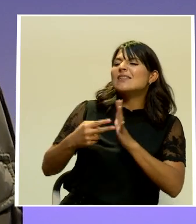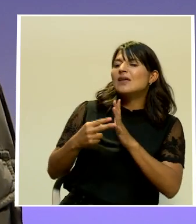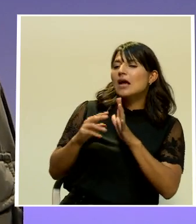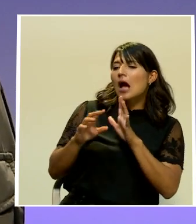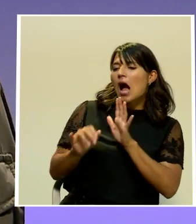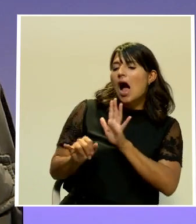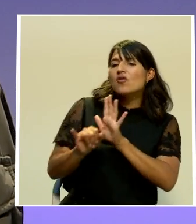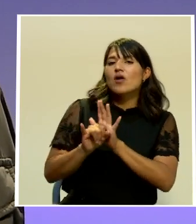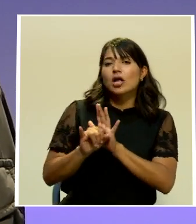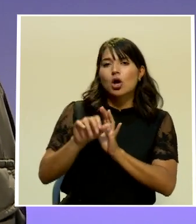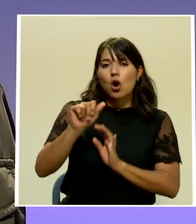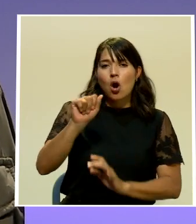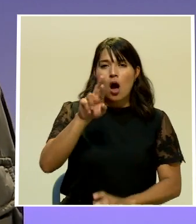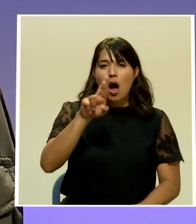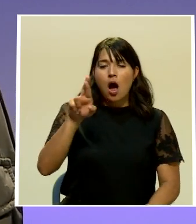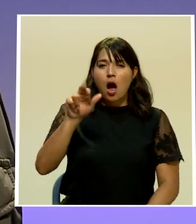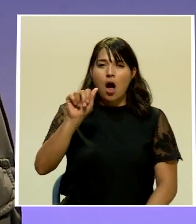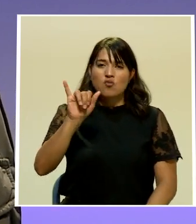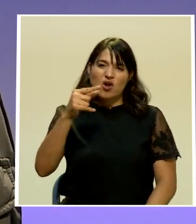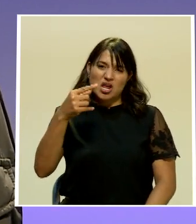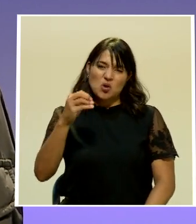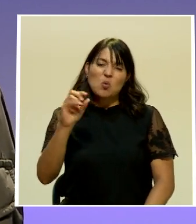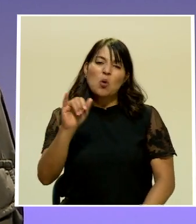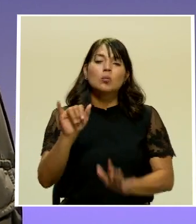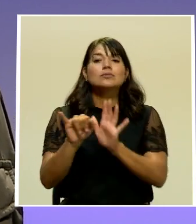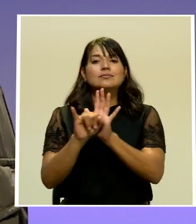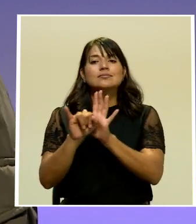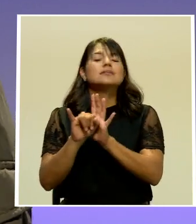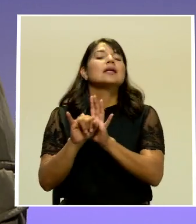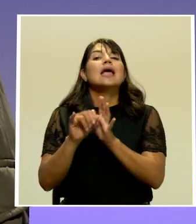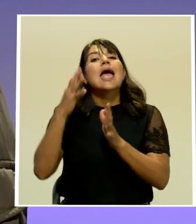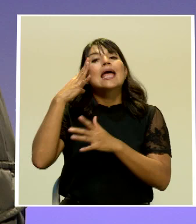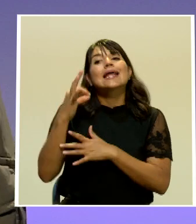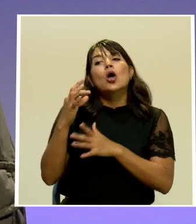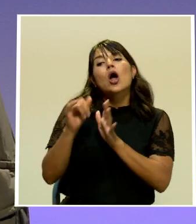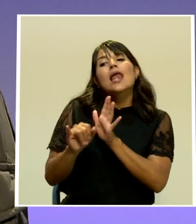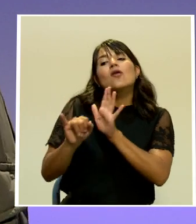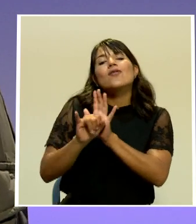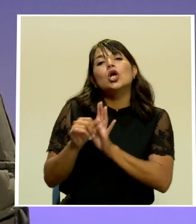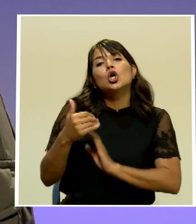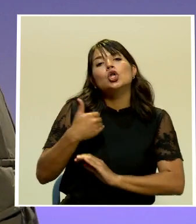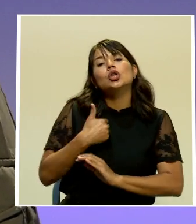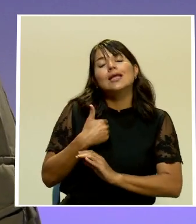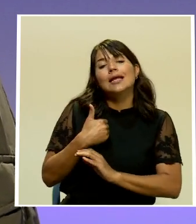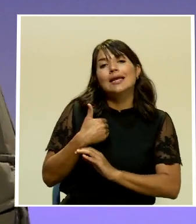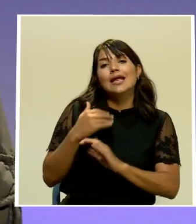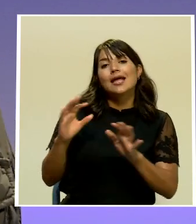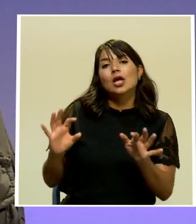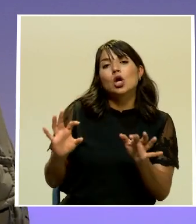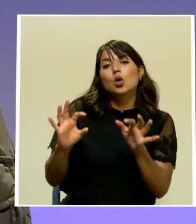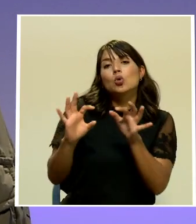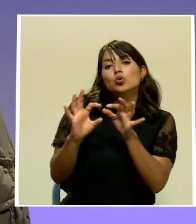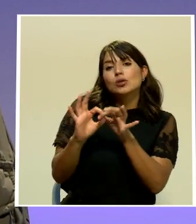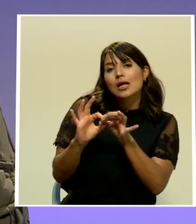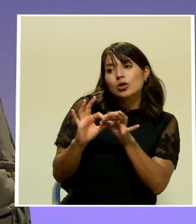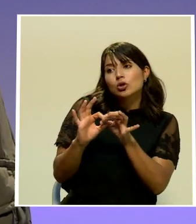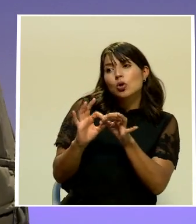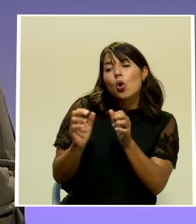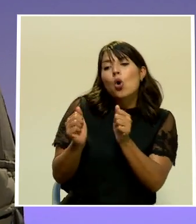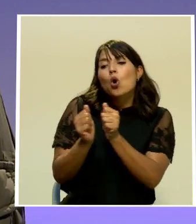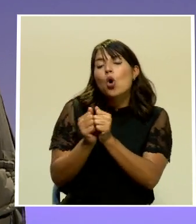arraigo. Y para mí, así hablando hipotéticamente, creo que el arraigo tiene una vinculación que es el tema de la